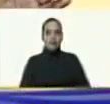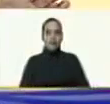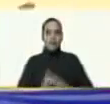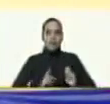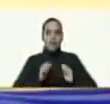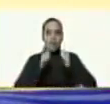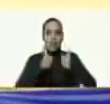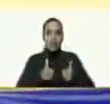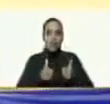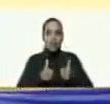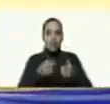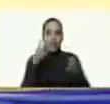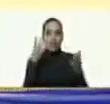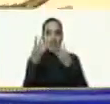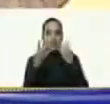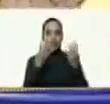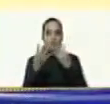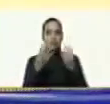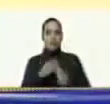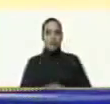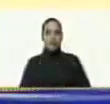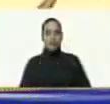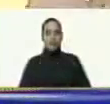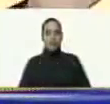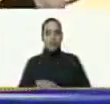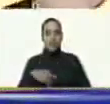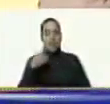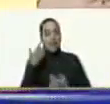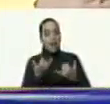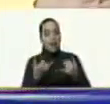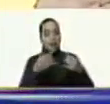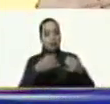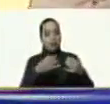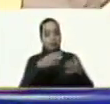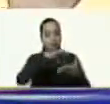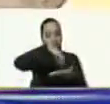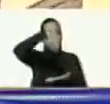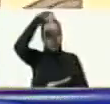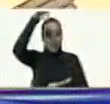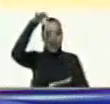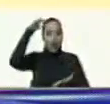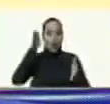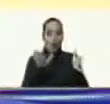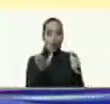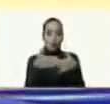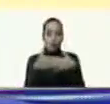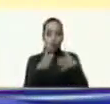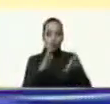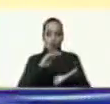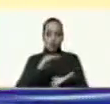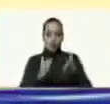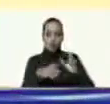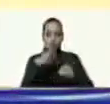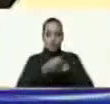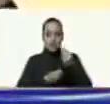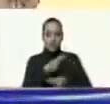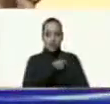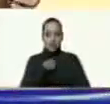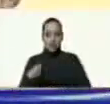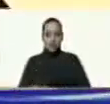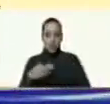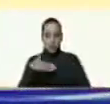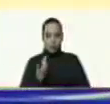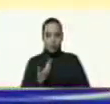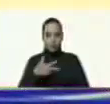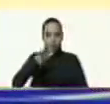inicio de la feria, y es la develación de un cubo que han fabricado en la China para dejar